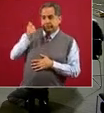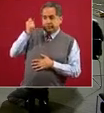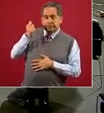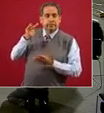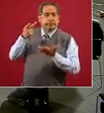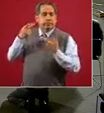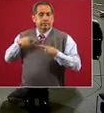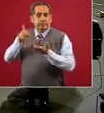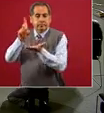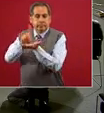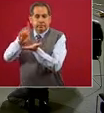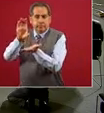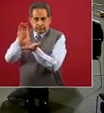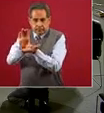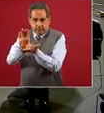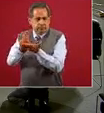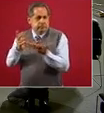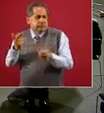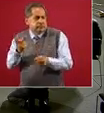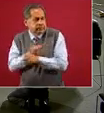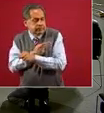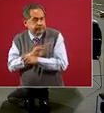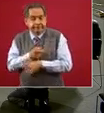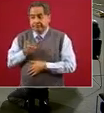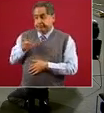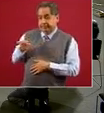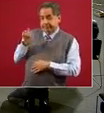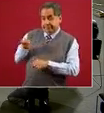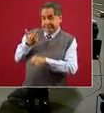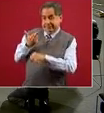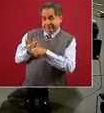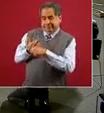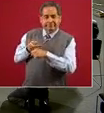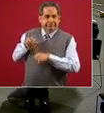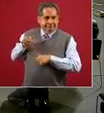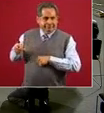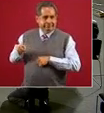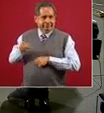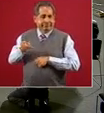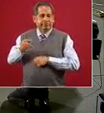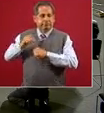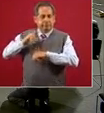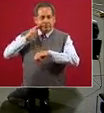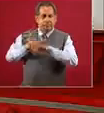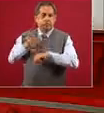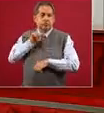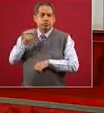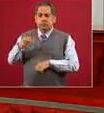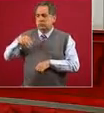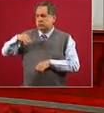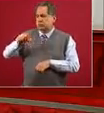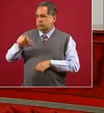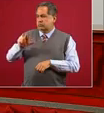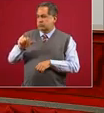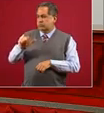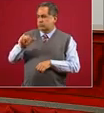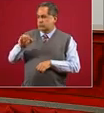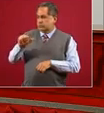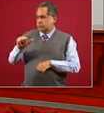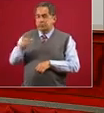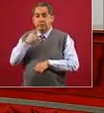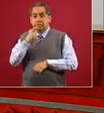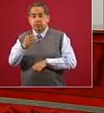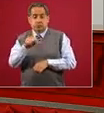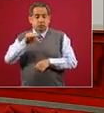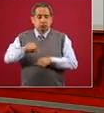con discapacidad. Ya nuestra secretaria de Bienestar, la ingeniera María Luisa Albores, puso en contexto el avance que hasta el